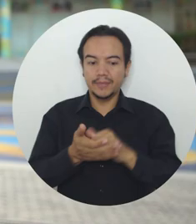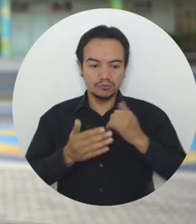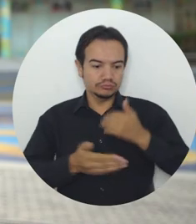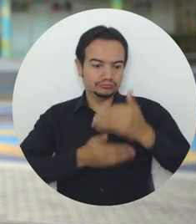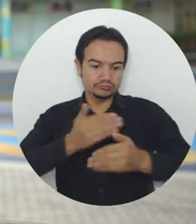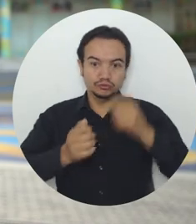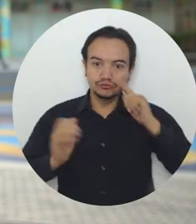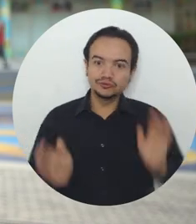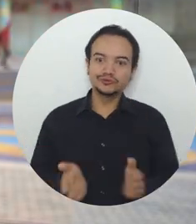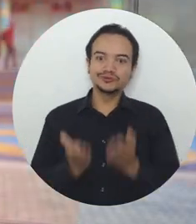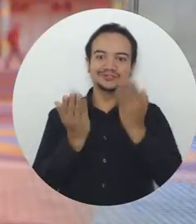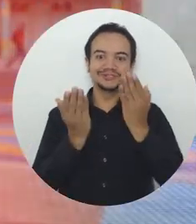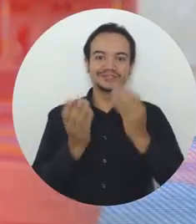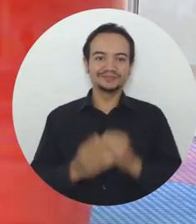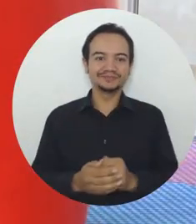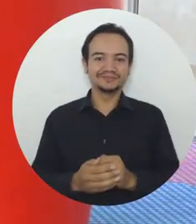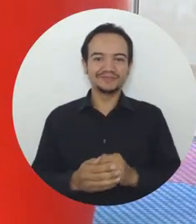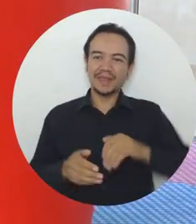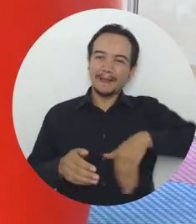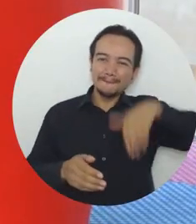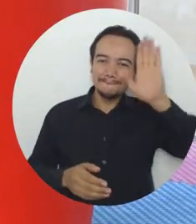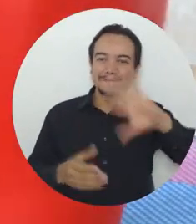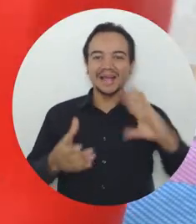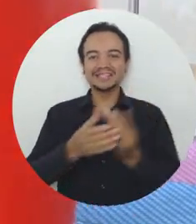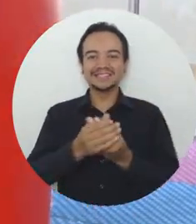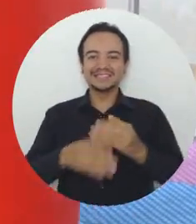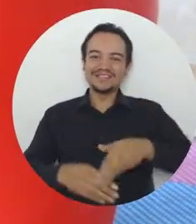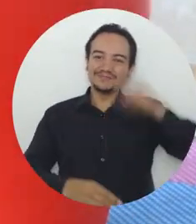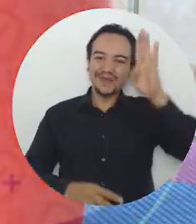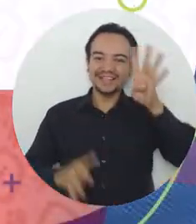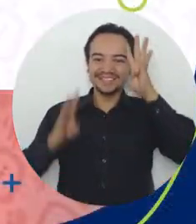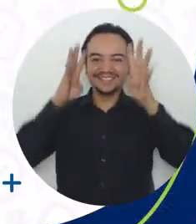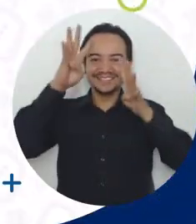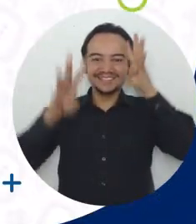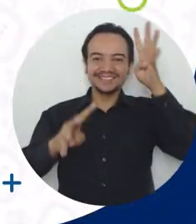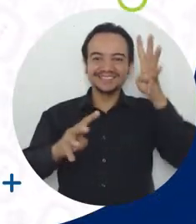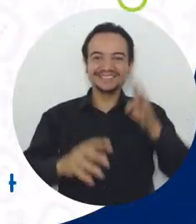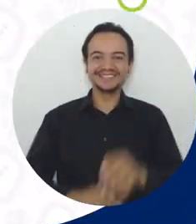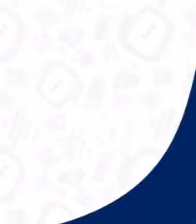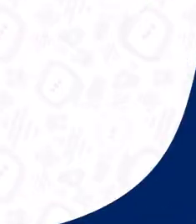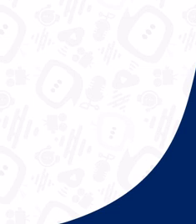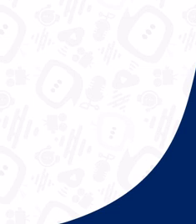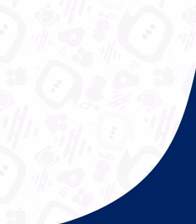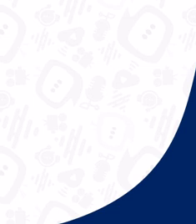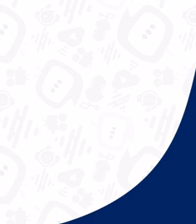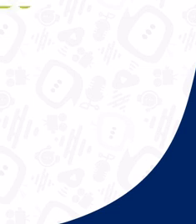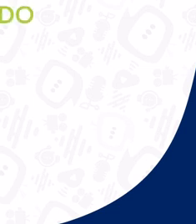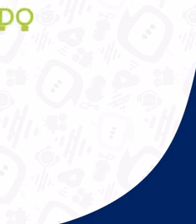seguimiento día a día para poder mejorar. Aún más incluyente e innovadora.